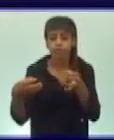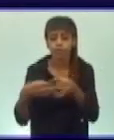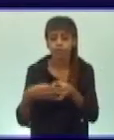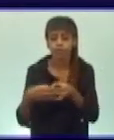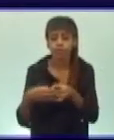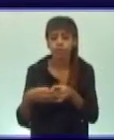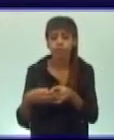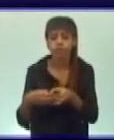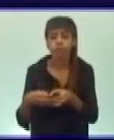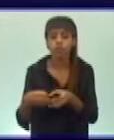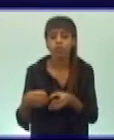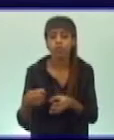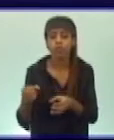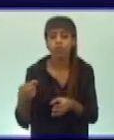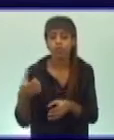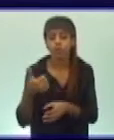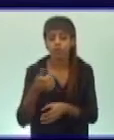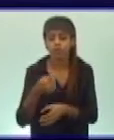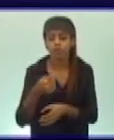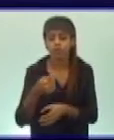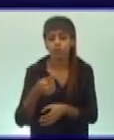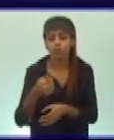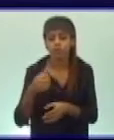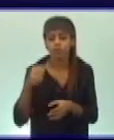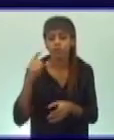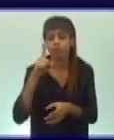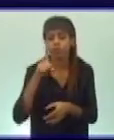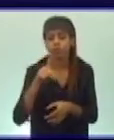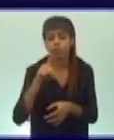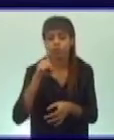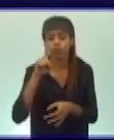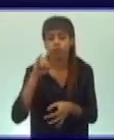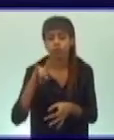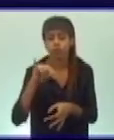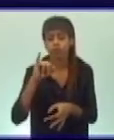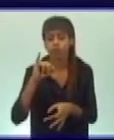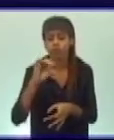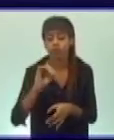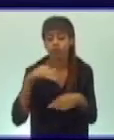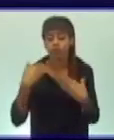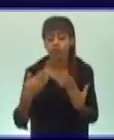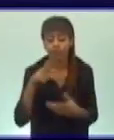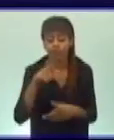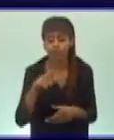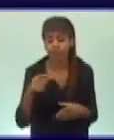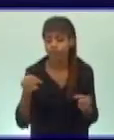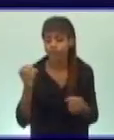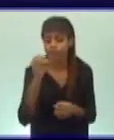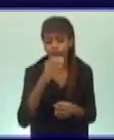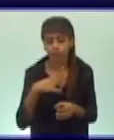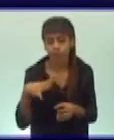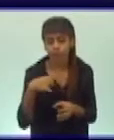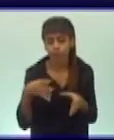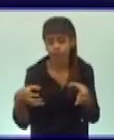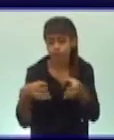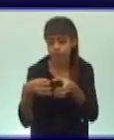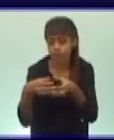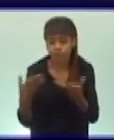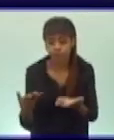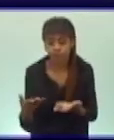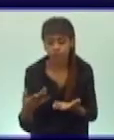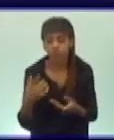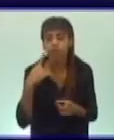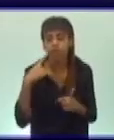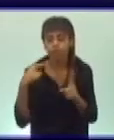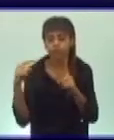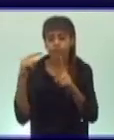Jóvenes Rebeldes en 1960. Esta Asociación de Jóvenes Rebeldes, en ella jugó un